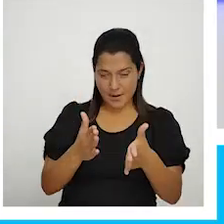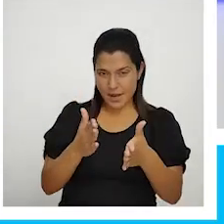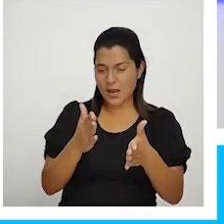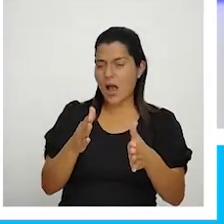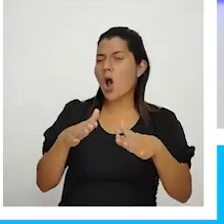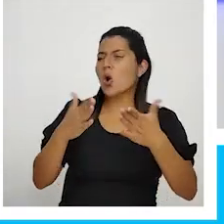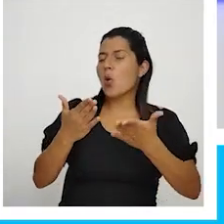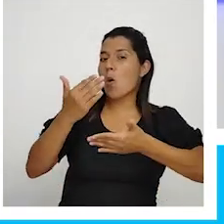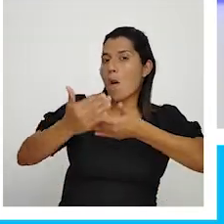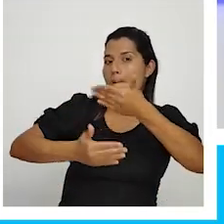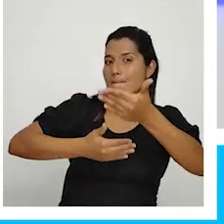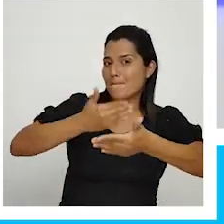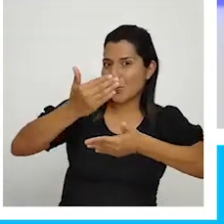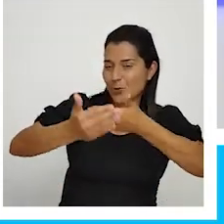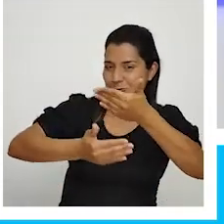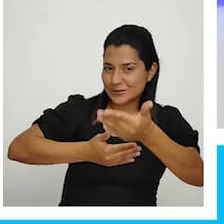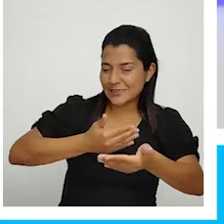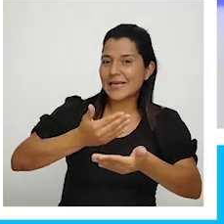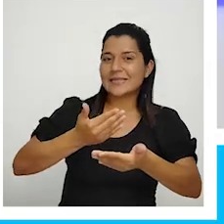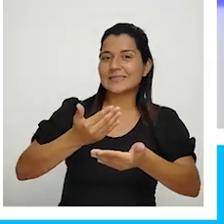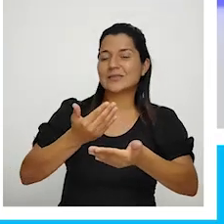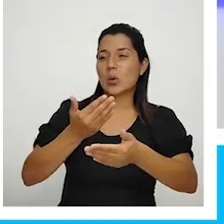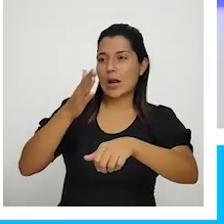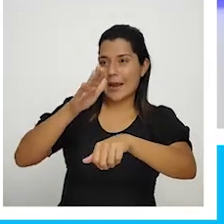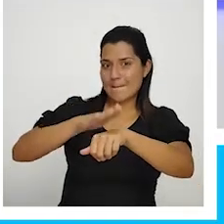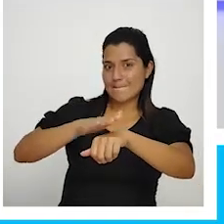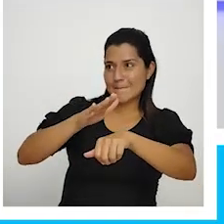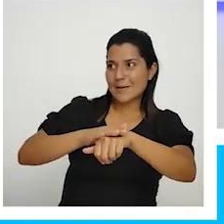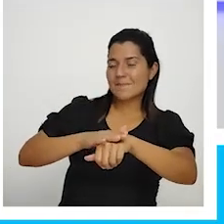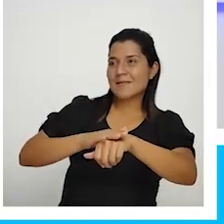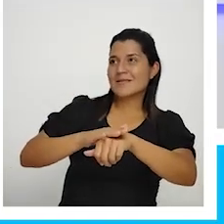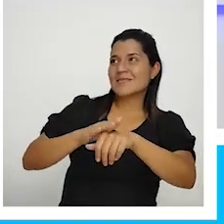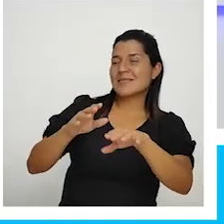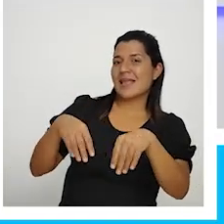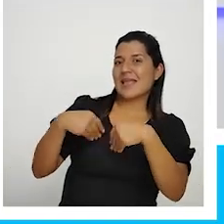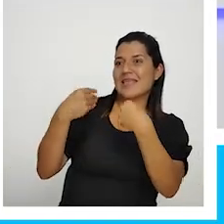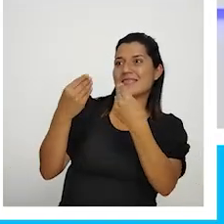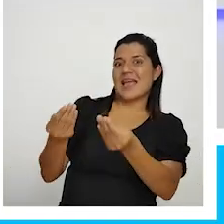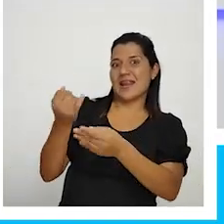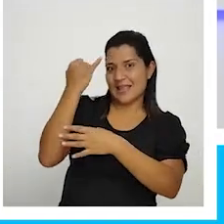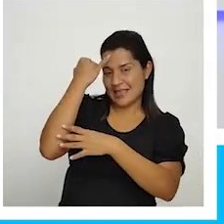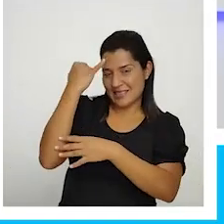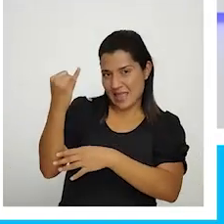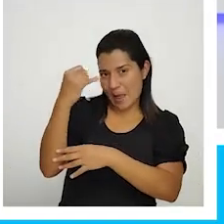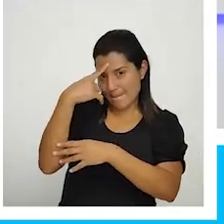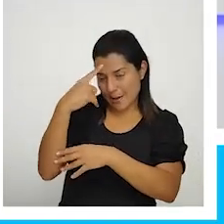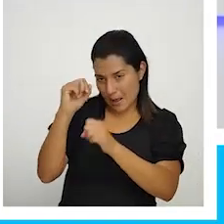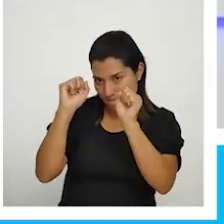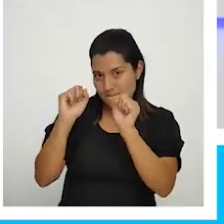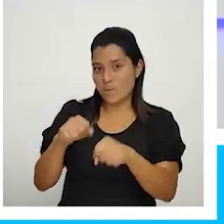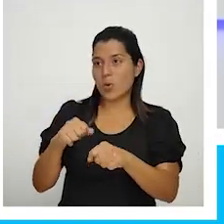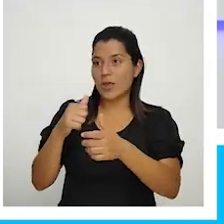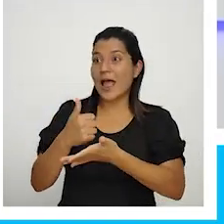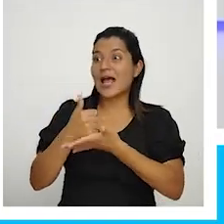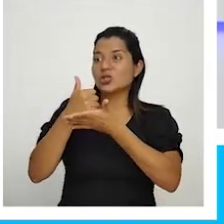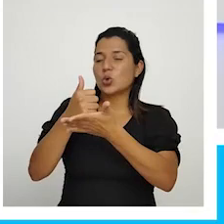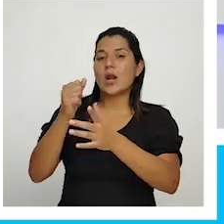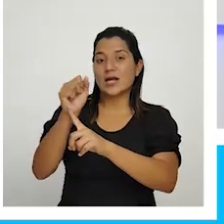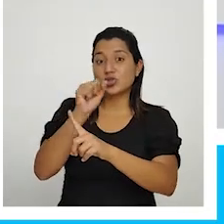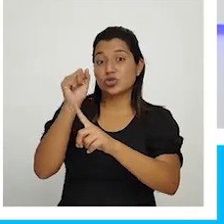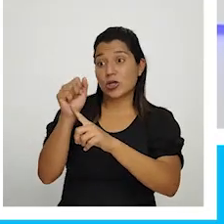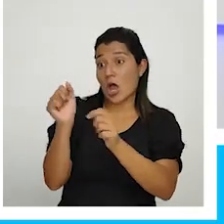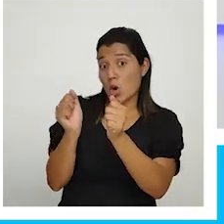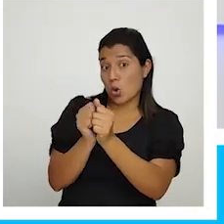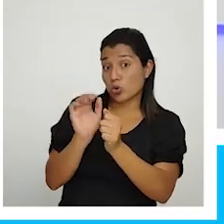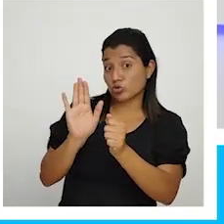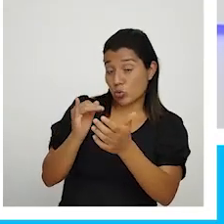proceso que te llega a dar esa luz para poder darle una contribución a la sociedad como tal? Porque evidentemente